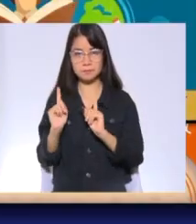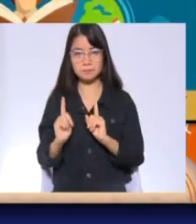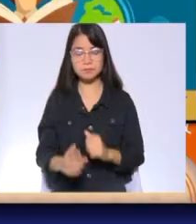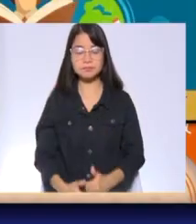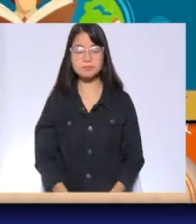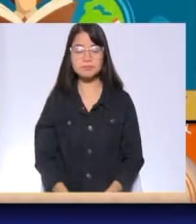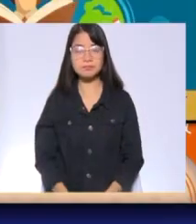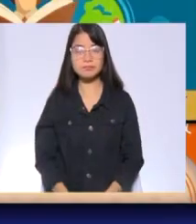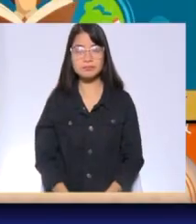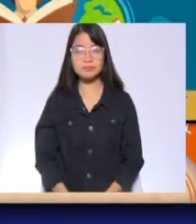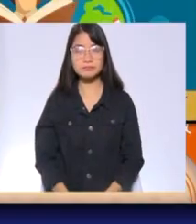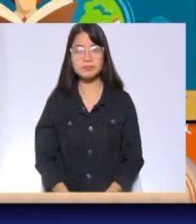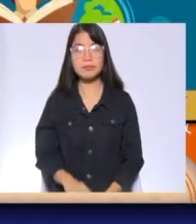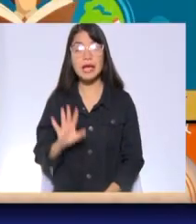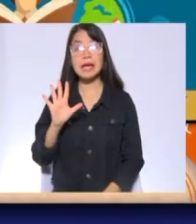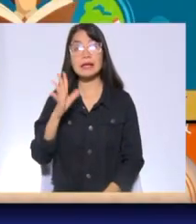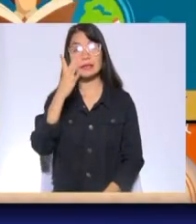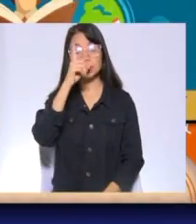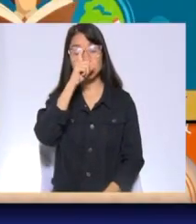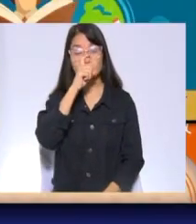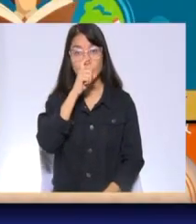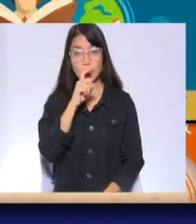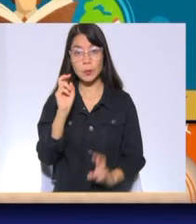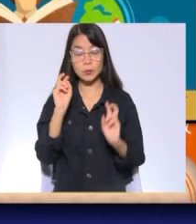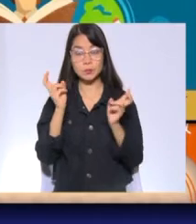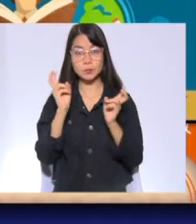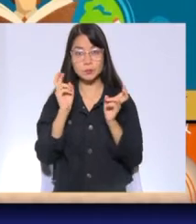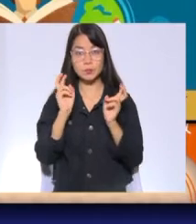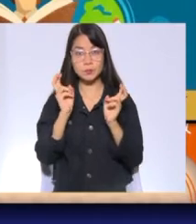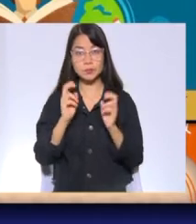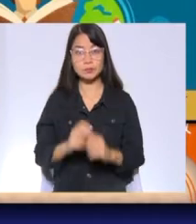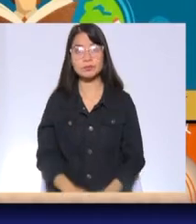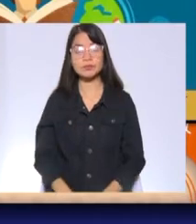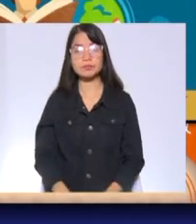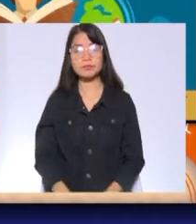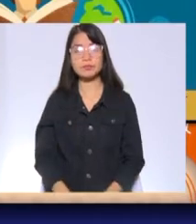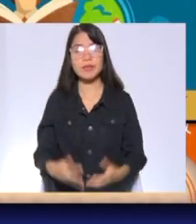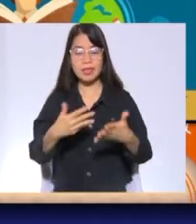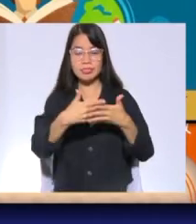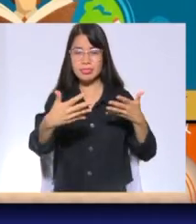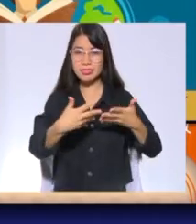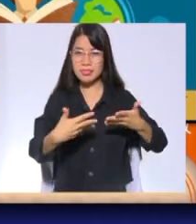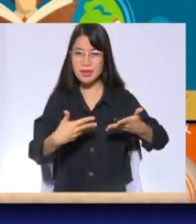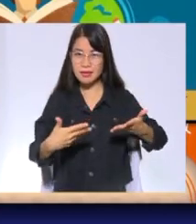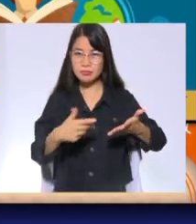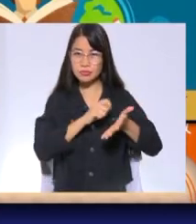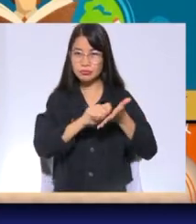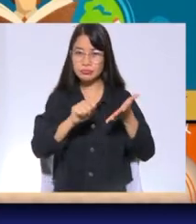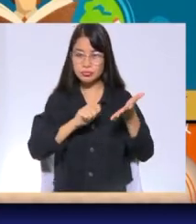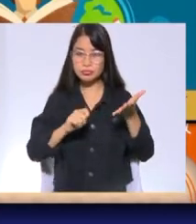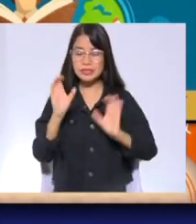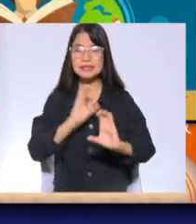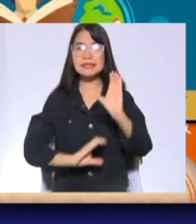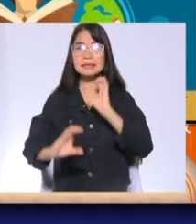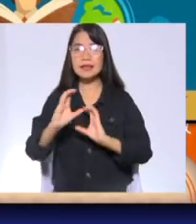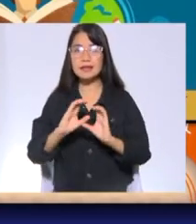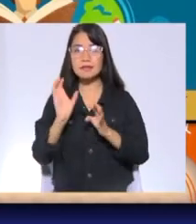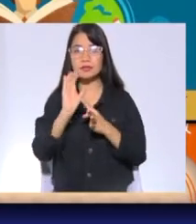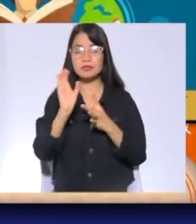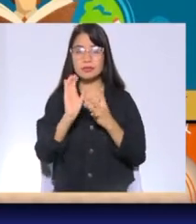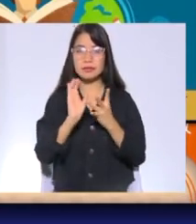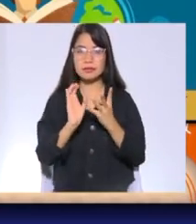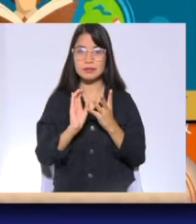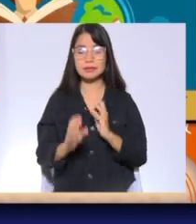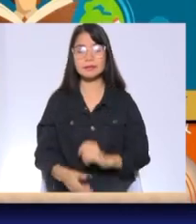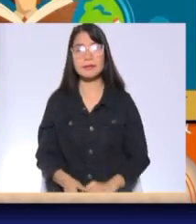En quinto año, el referente teórico práctico es el texto científico y sus características. En esta época, más o menos para finales de